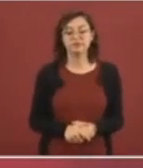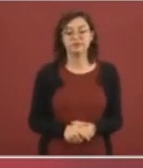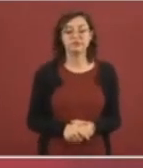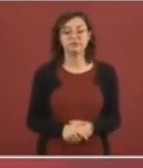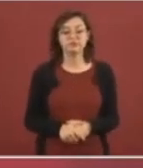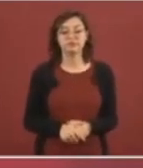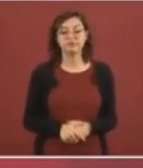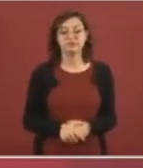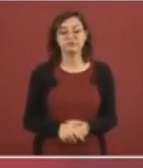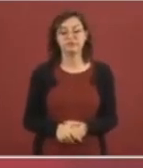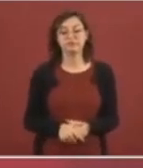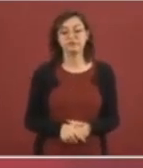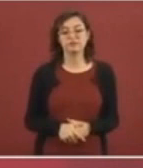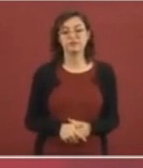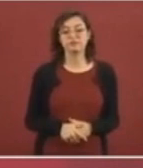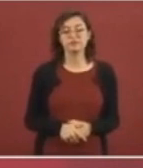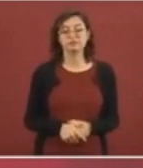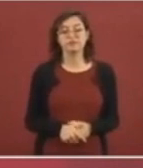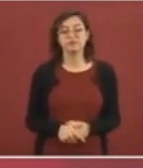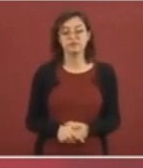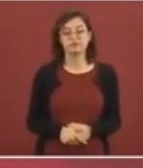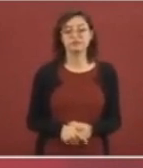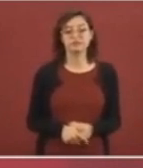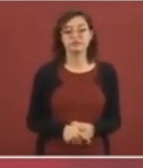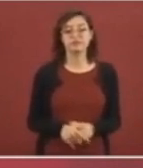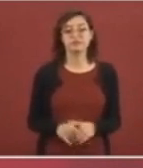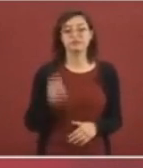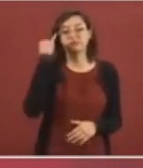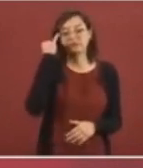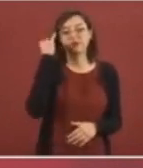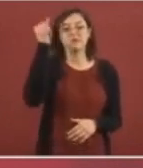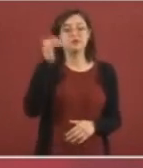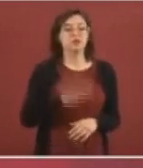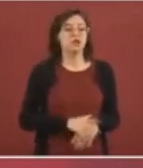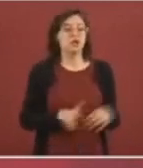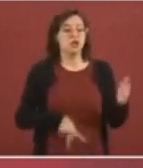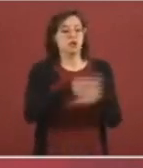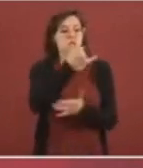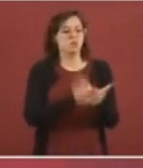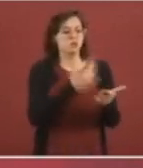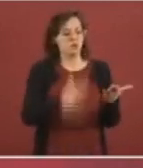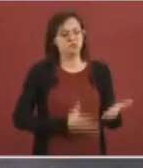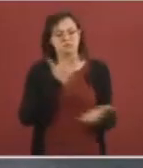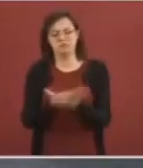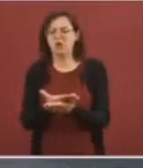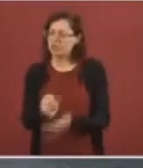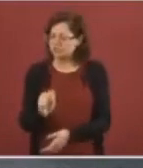que imagínense que a la primera que me presentan un proyecto, sí, cómo